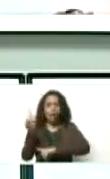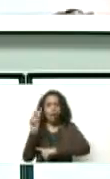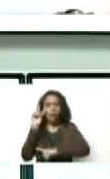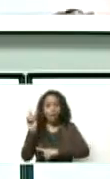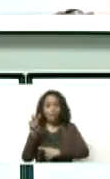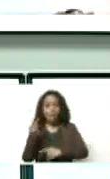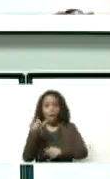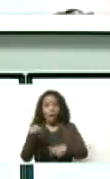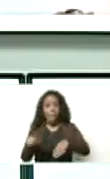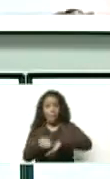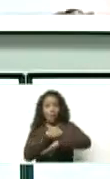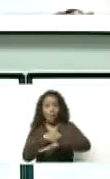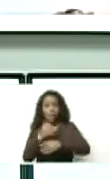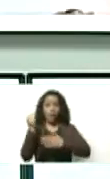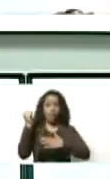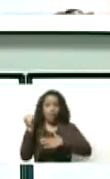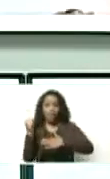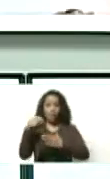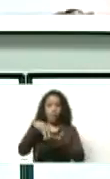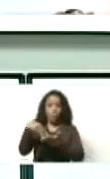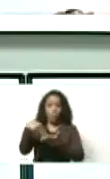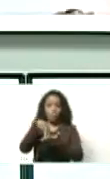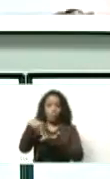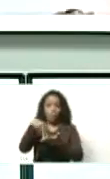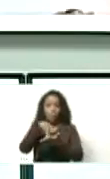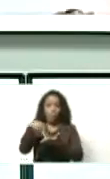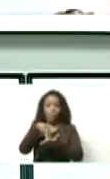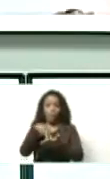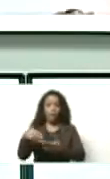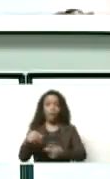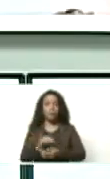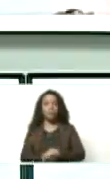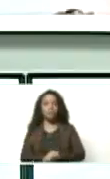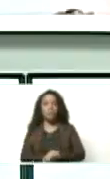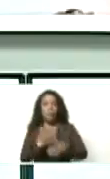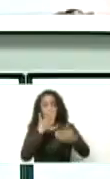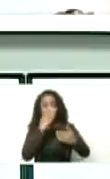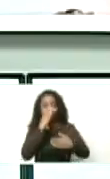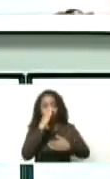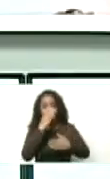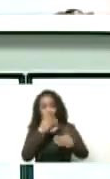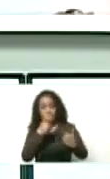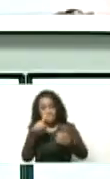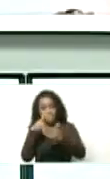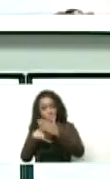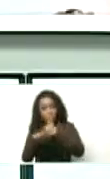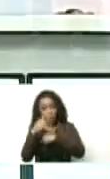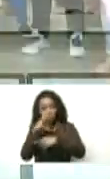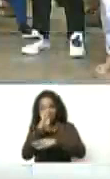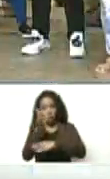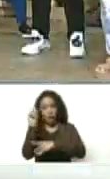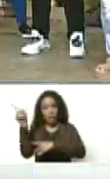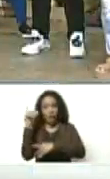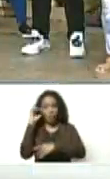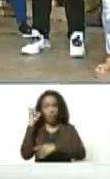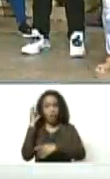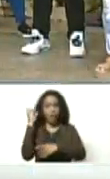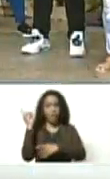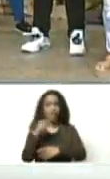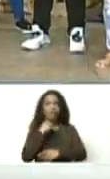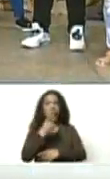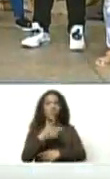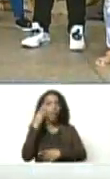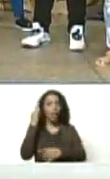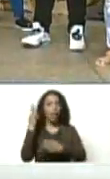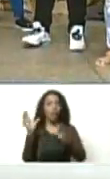pantalón tubito y uno iba bailando así el paso changuey. Vámonos directo, allá está Anaís Márquez, vocera de